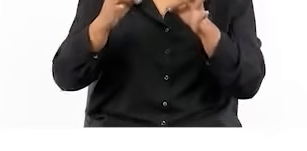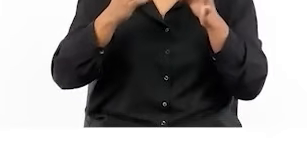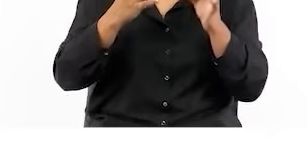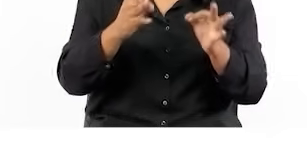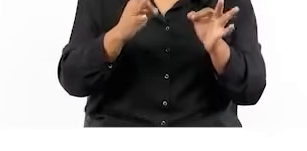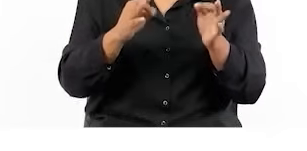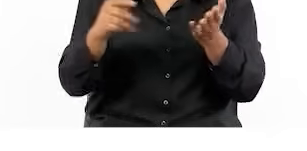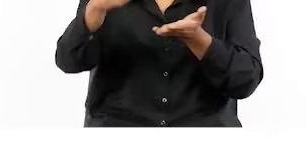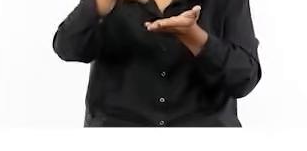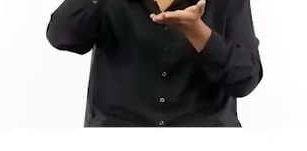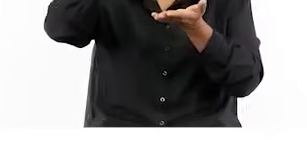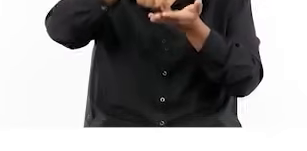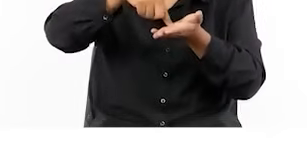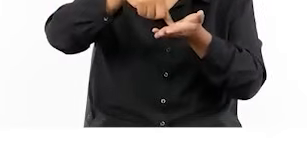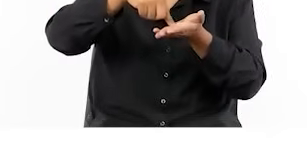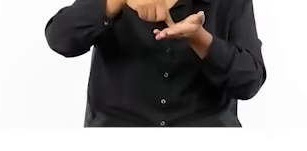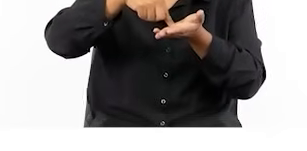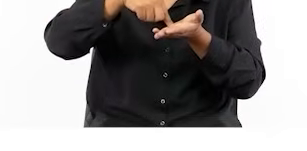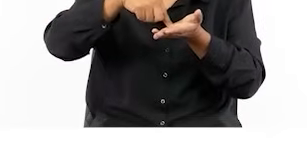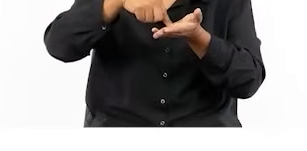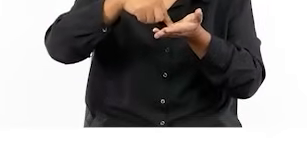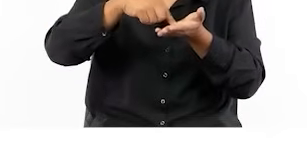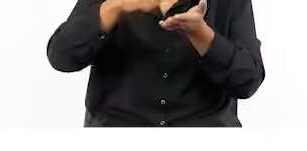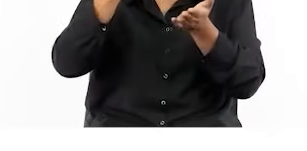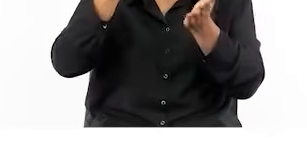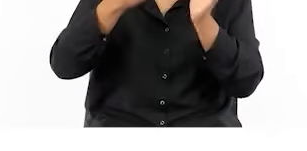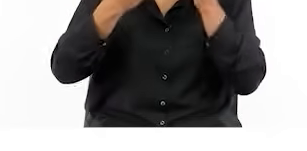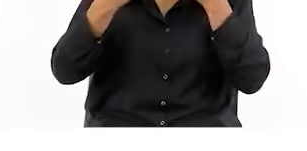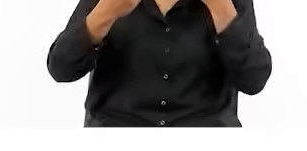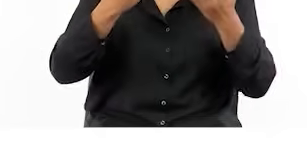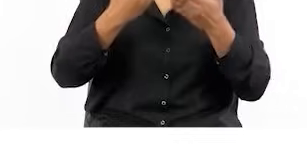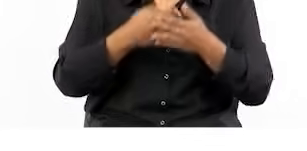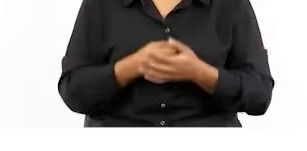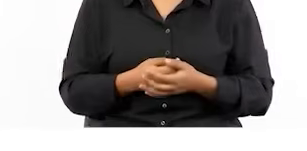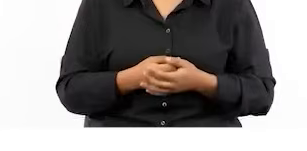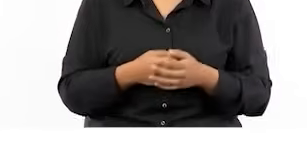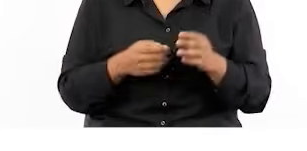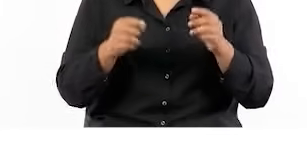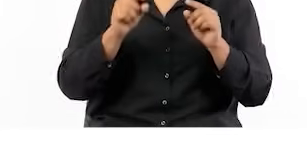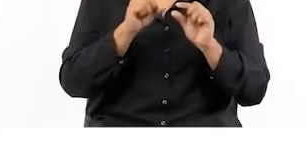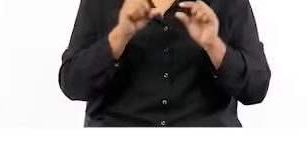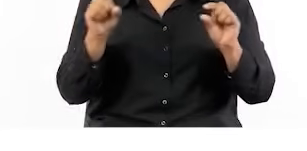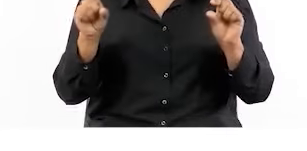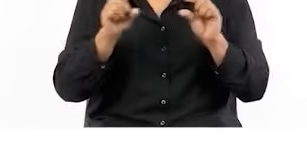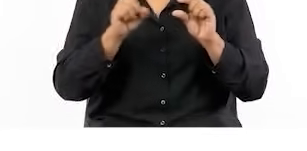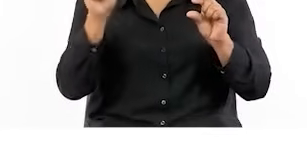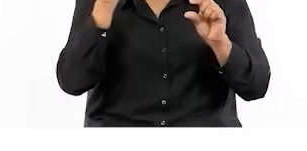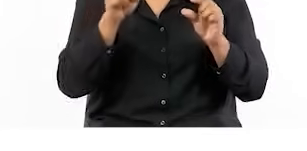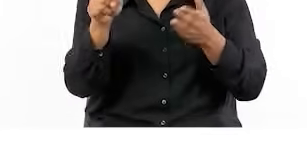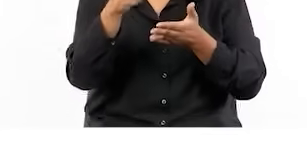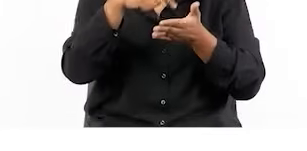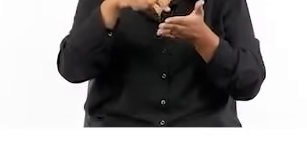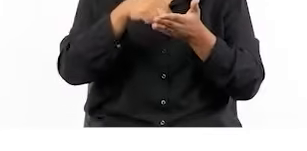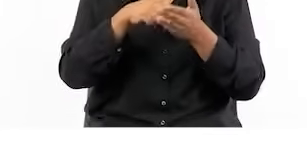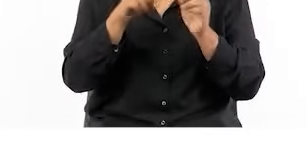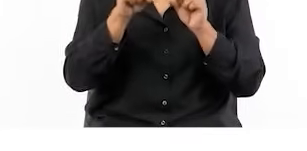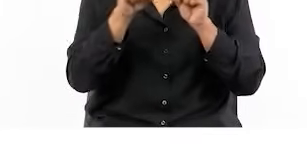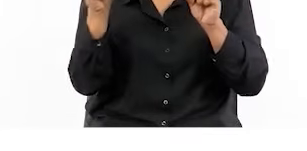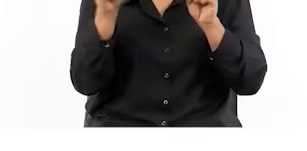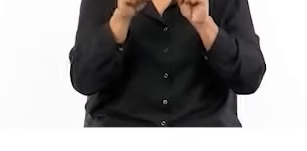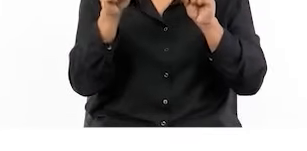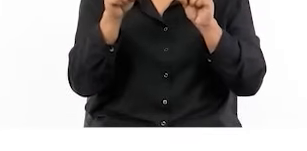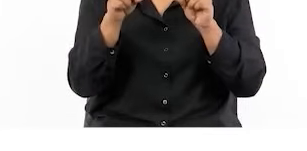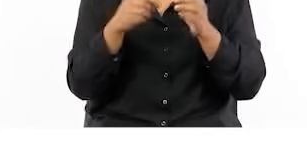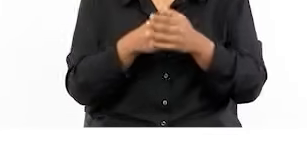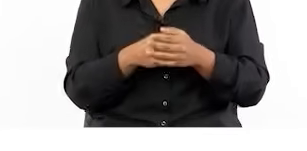brazos espirales y tener un centro, un bulbo definido, y estas de aquí